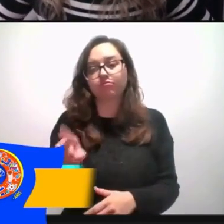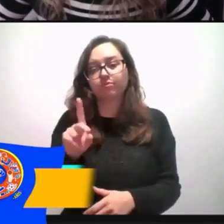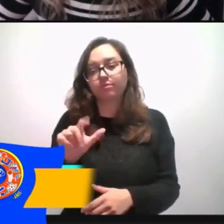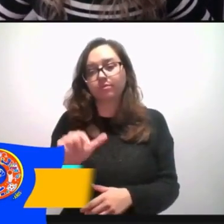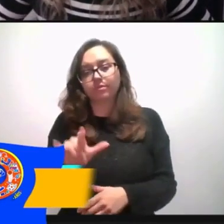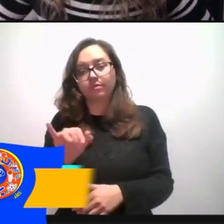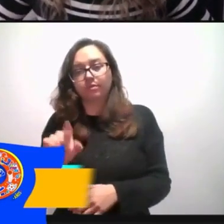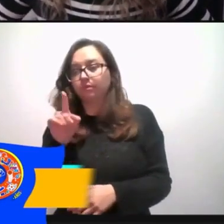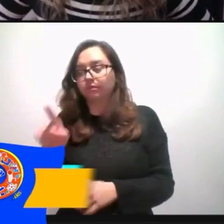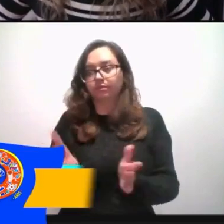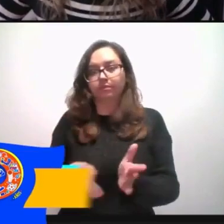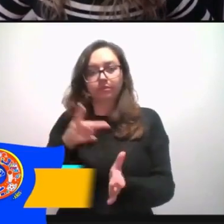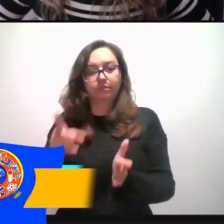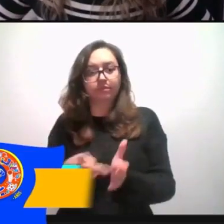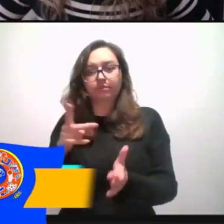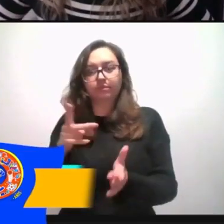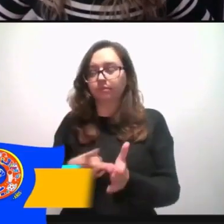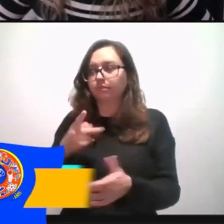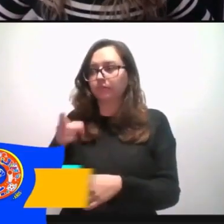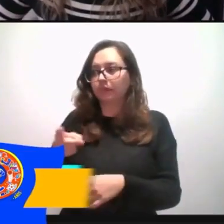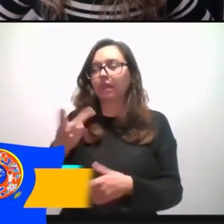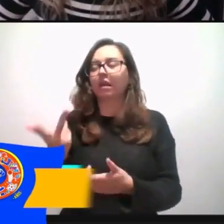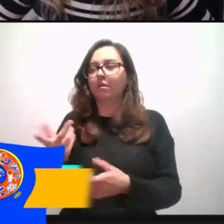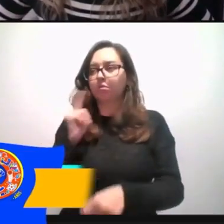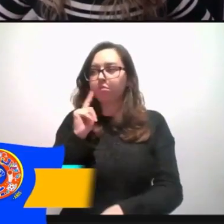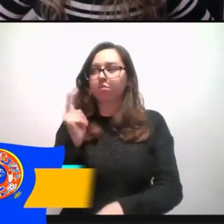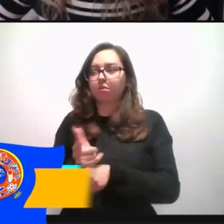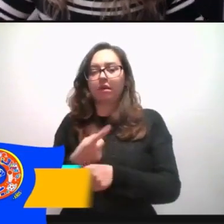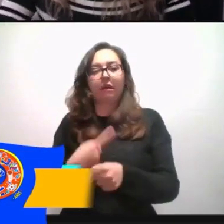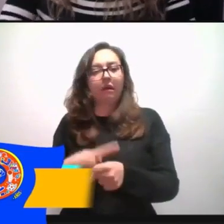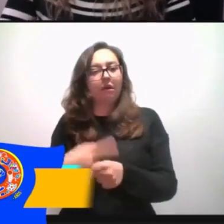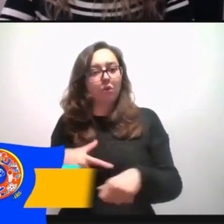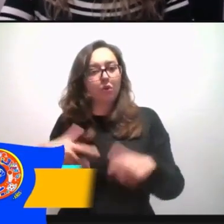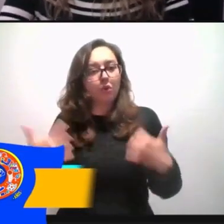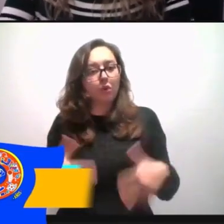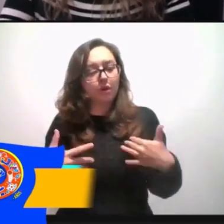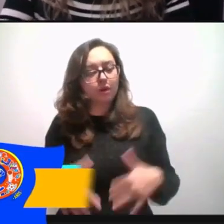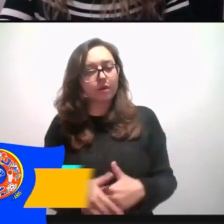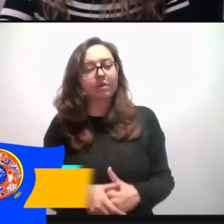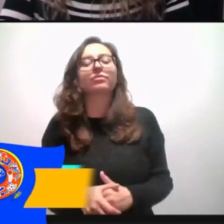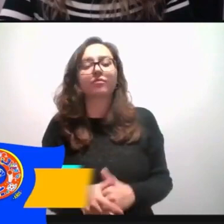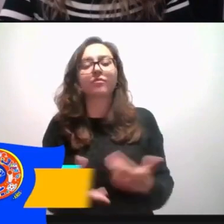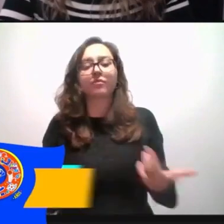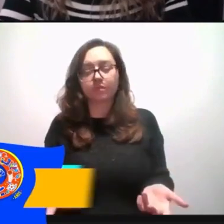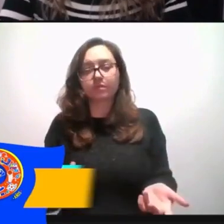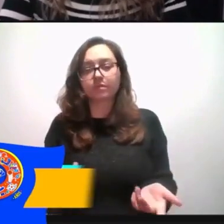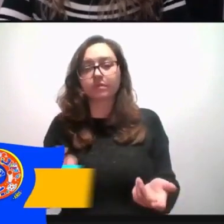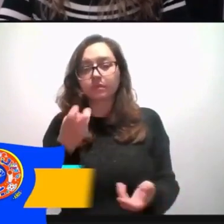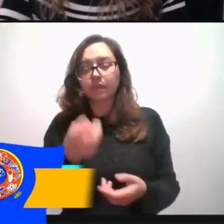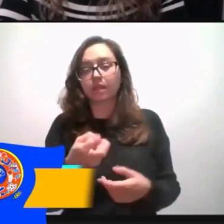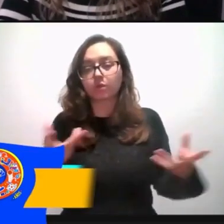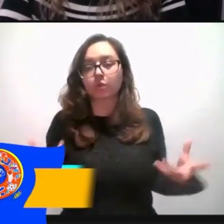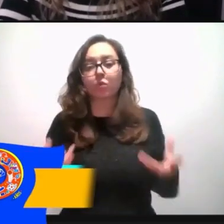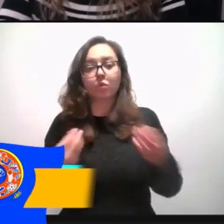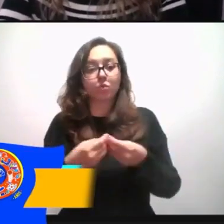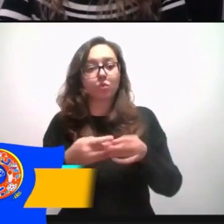Cuando estamos hablando de este tipo de afectaciones. Y que indudablemente el trabajo conjunto que se pueda estar haciendo no solamente